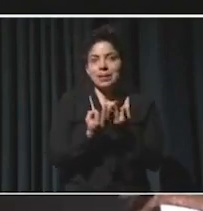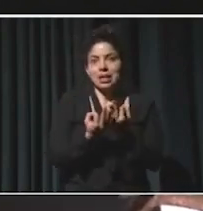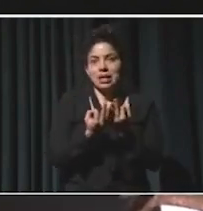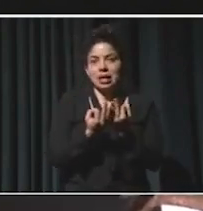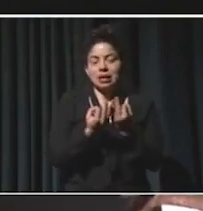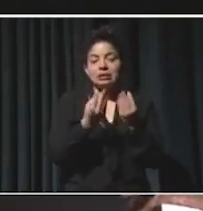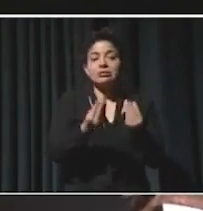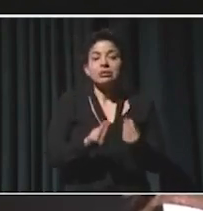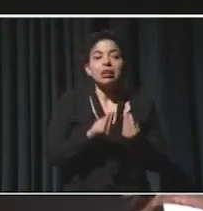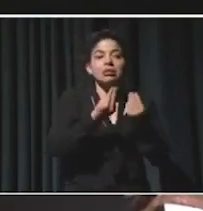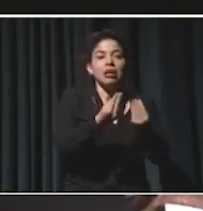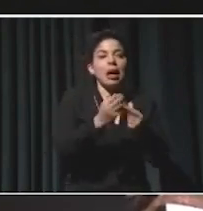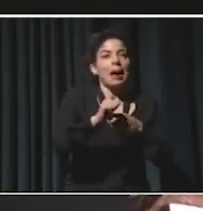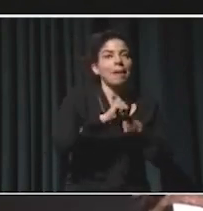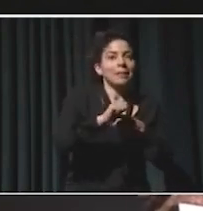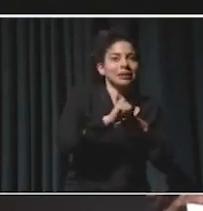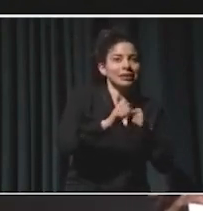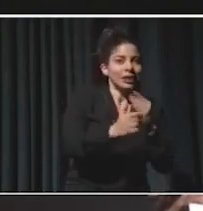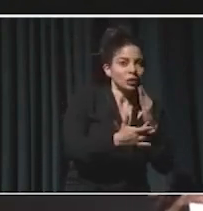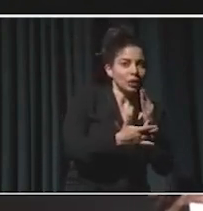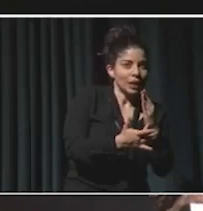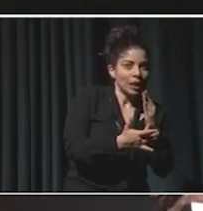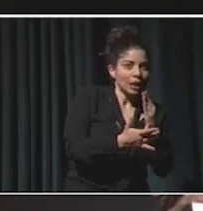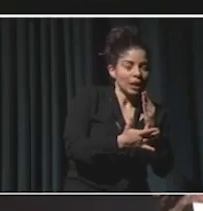llevándoles capacitación técnica,